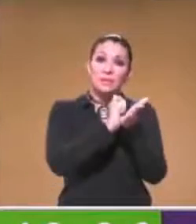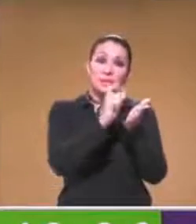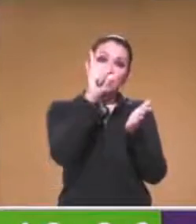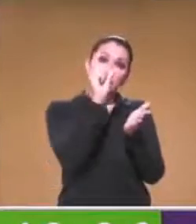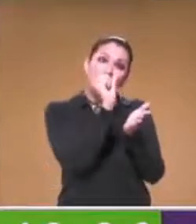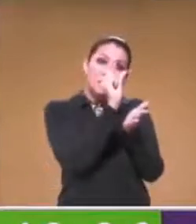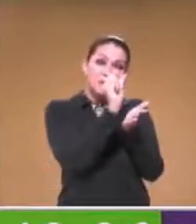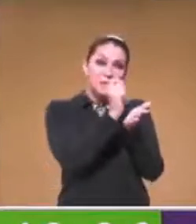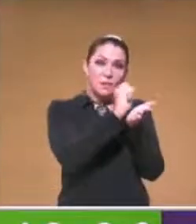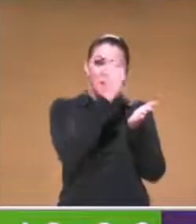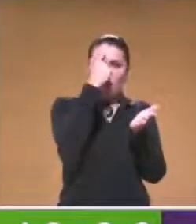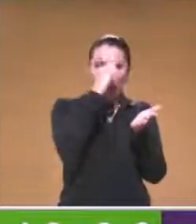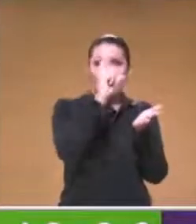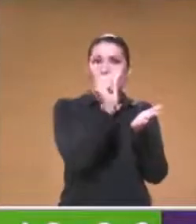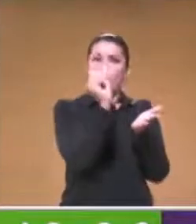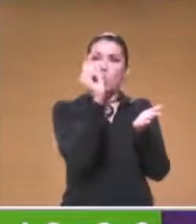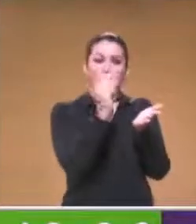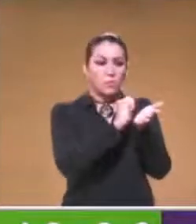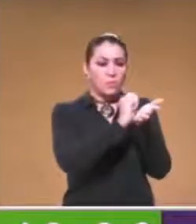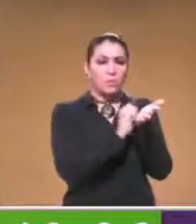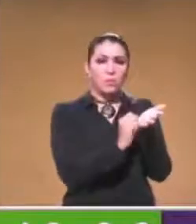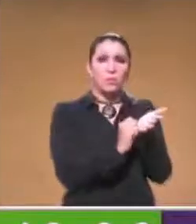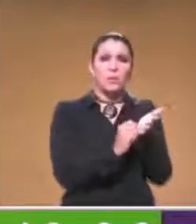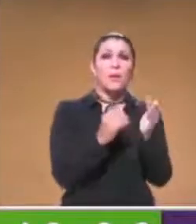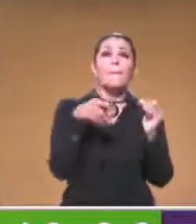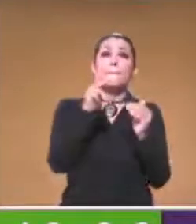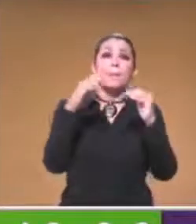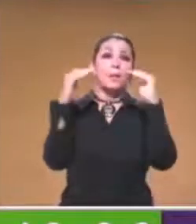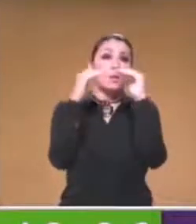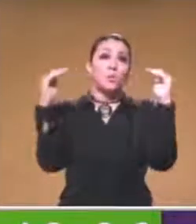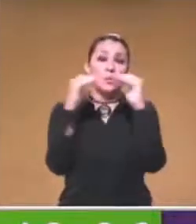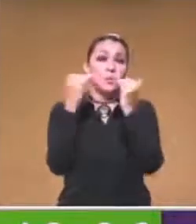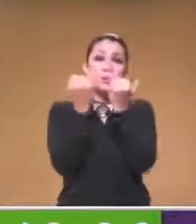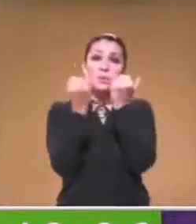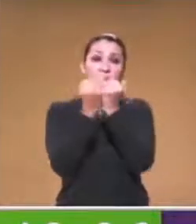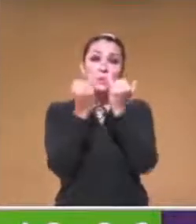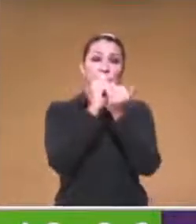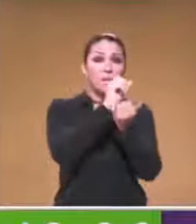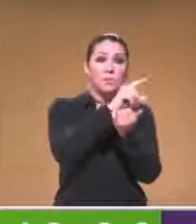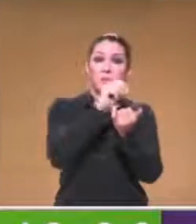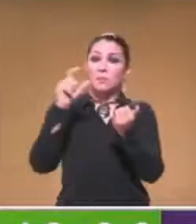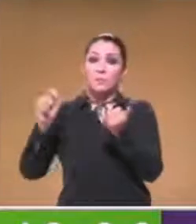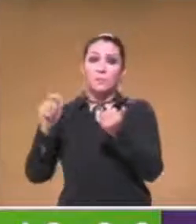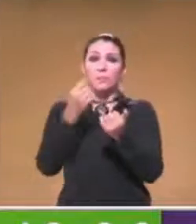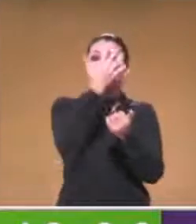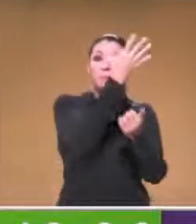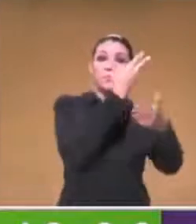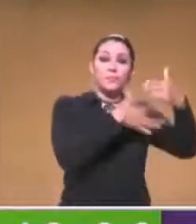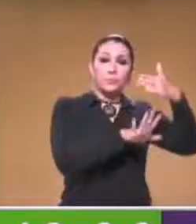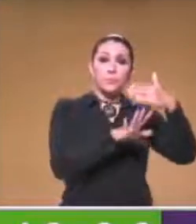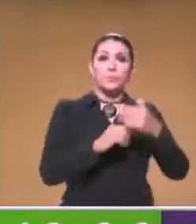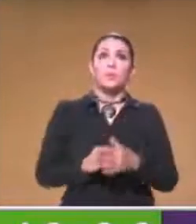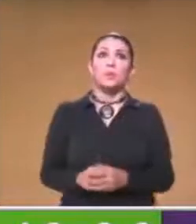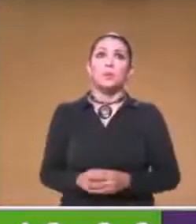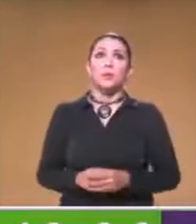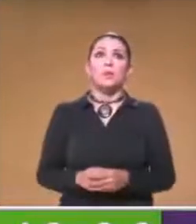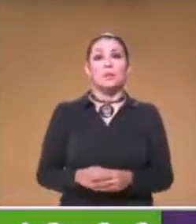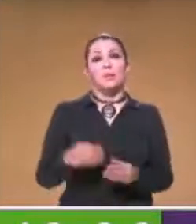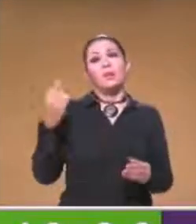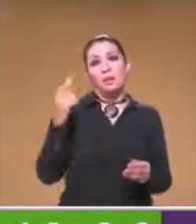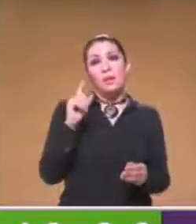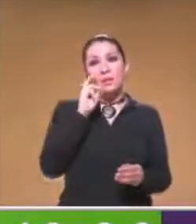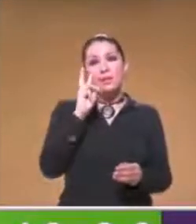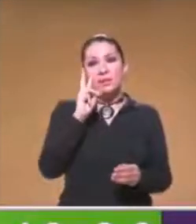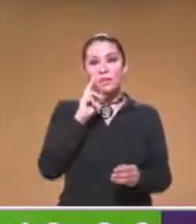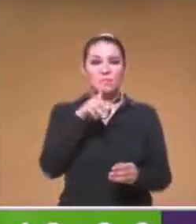expresión. Recordemos, fracción equivalente de un medio sería 5 décimos, y ahí es en donde sí notamos que es una fracción